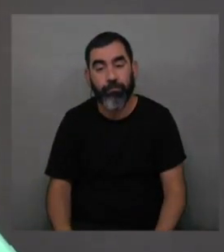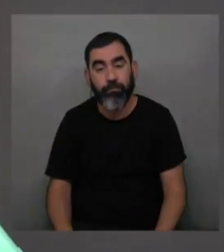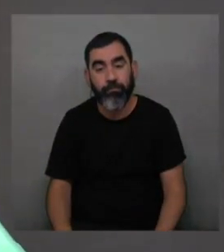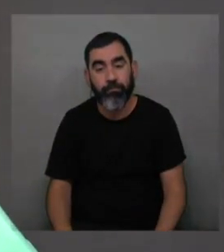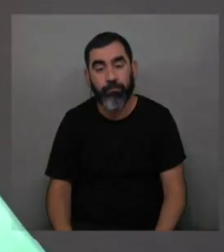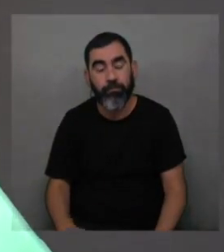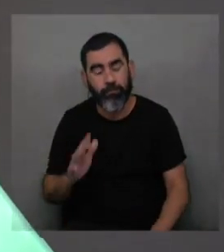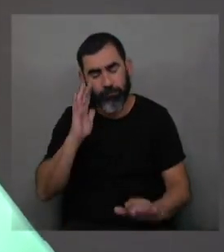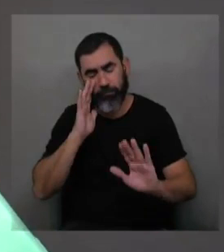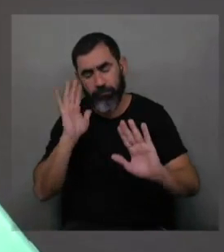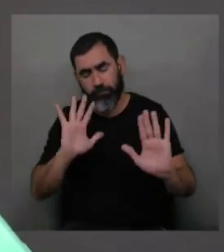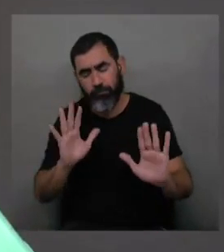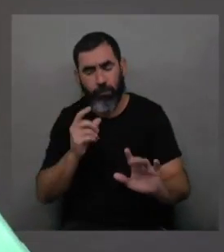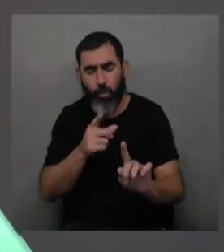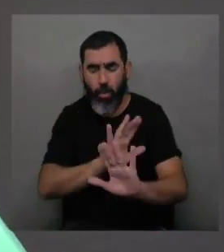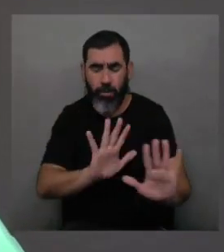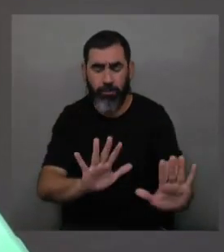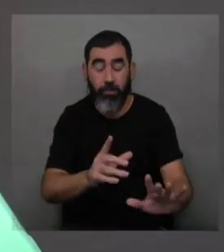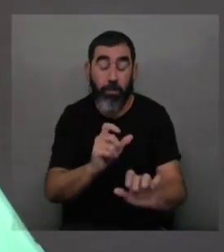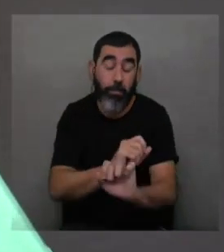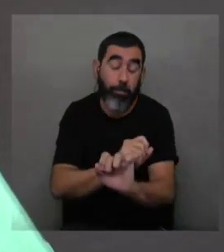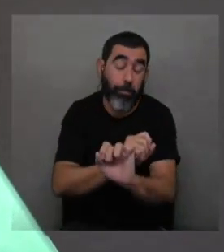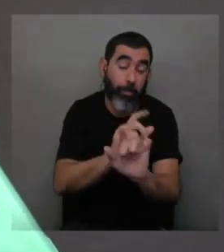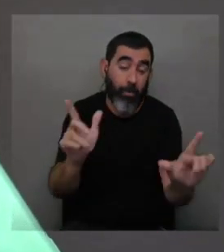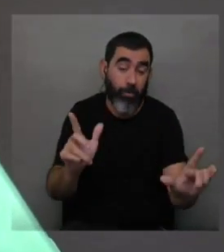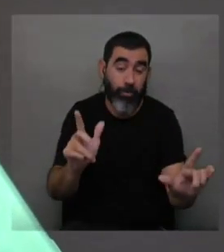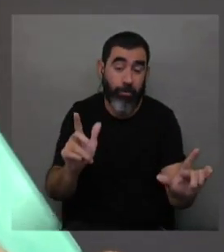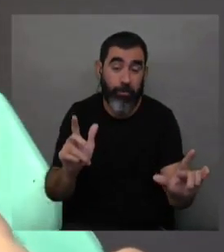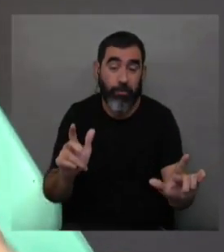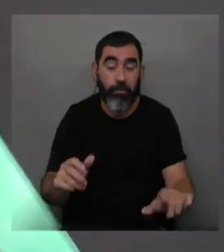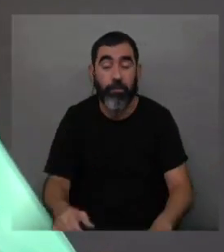Totalmente fuera de lugar, no corresponde, pero lo peor de todo es que